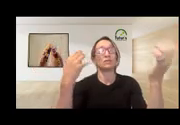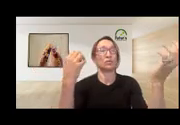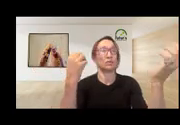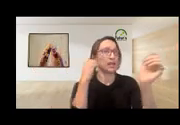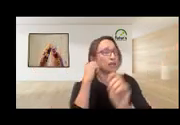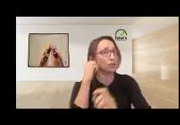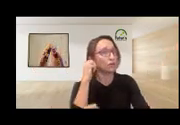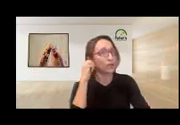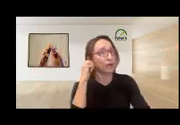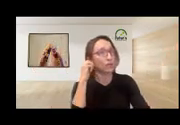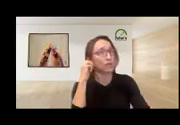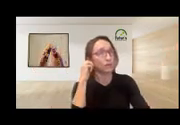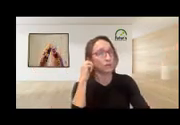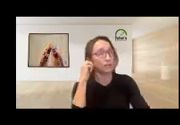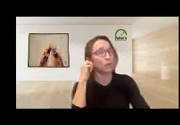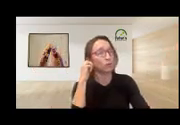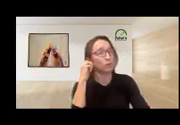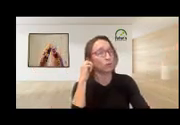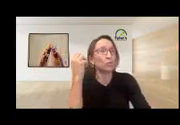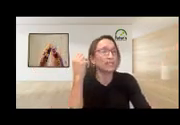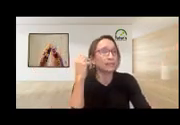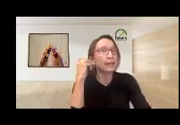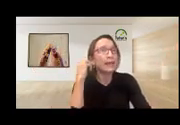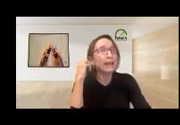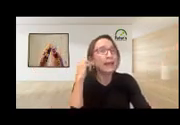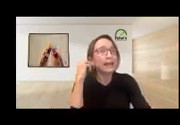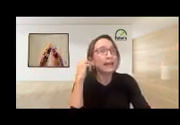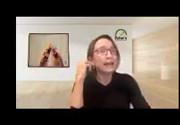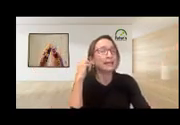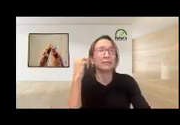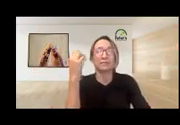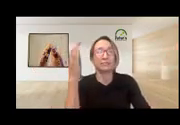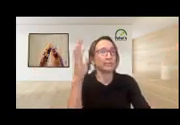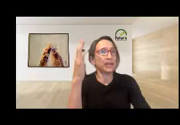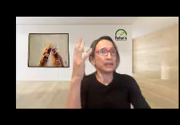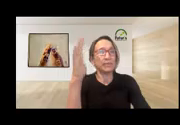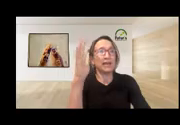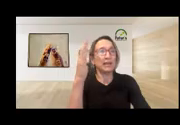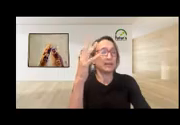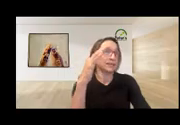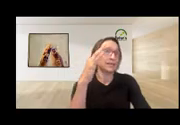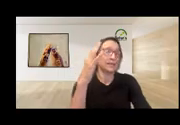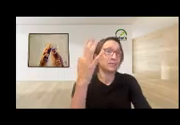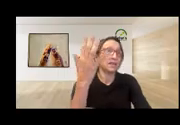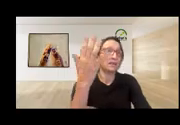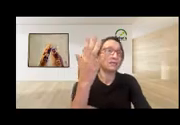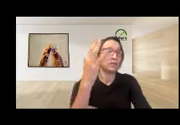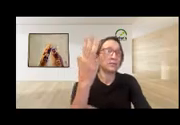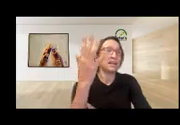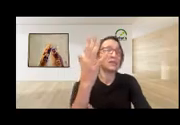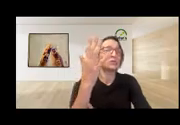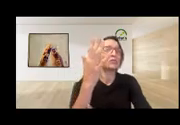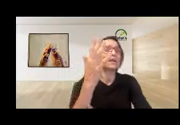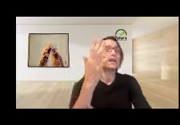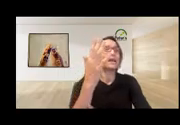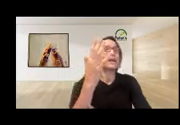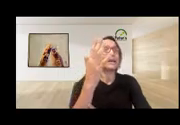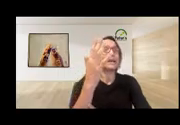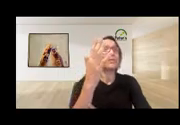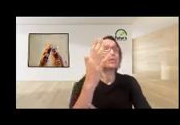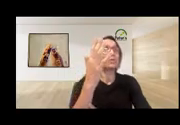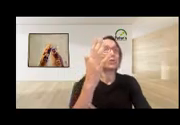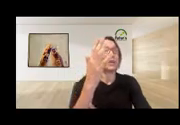muchos otros hallazgos que ha habido a través del mundo que nos muestran que hace 20.000 hasta 10.000, 12.000